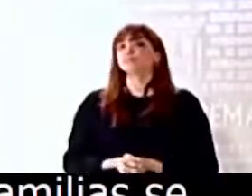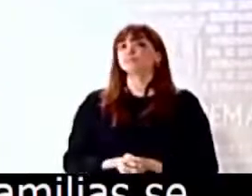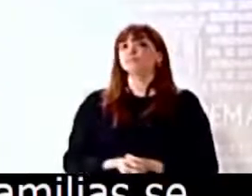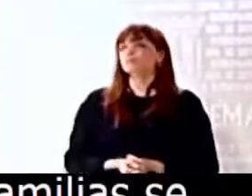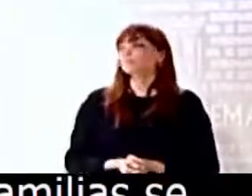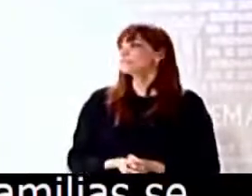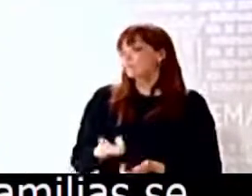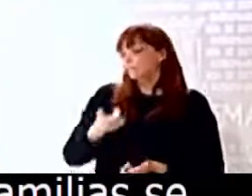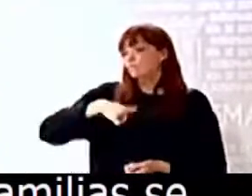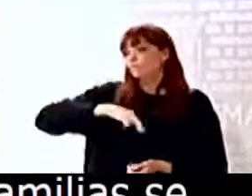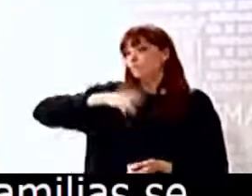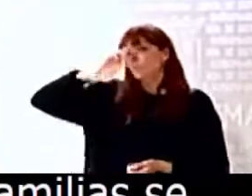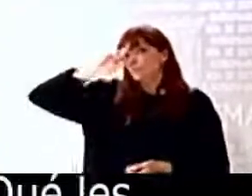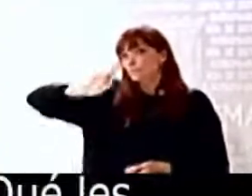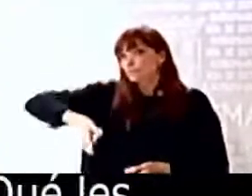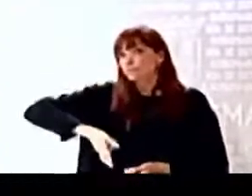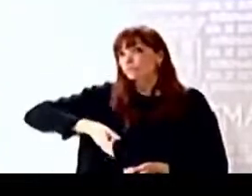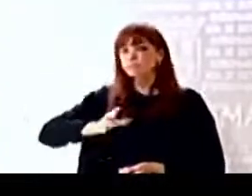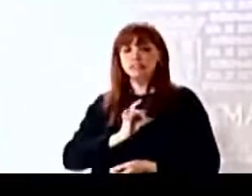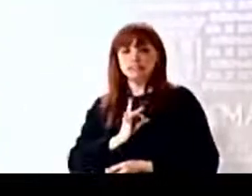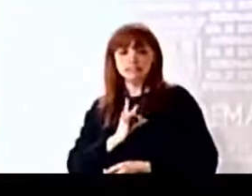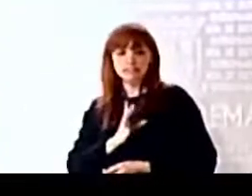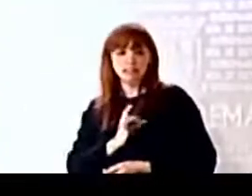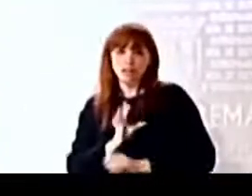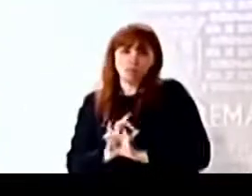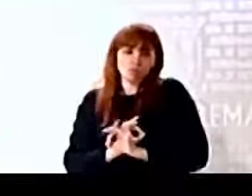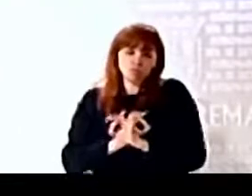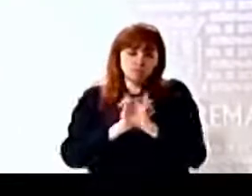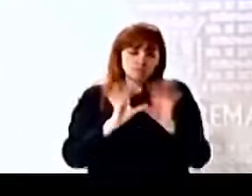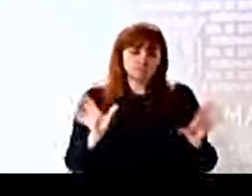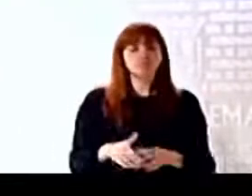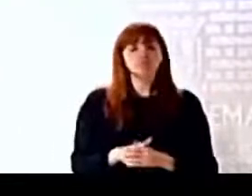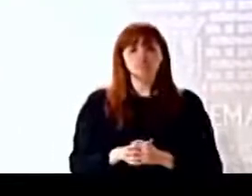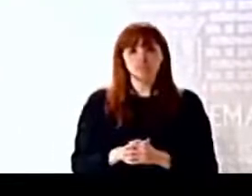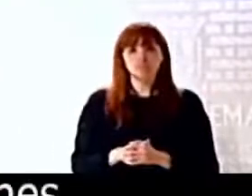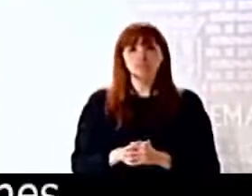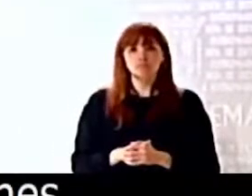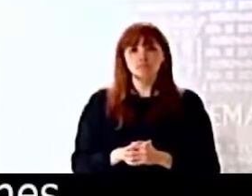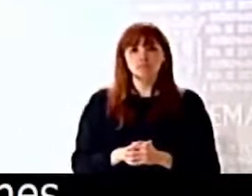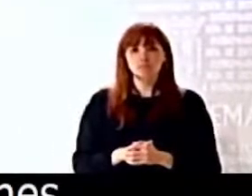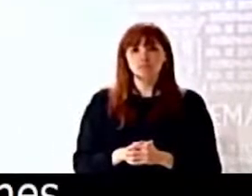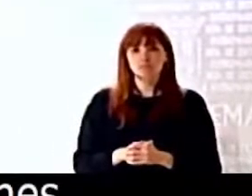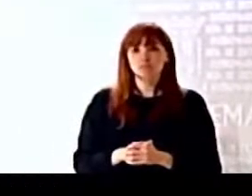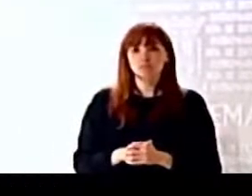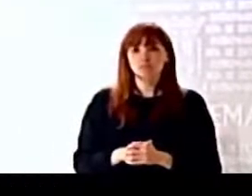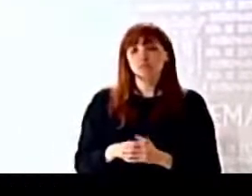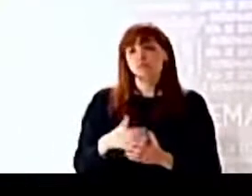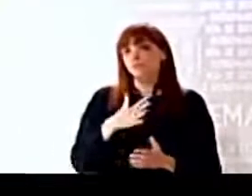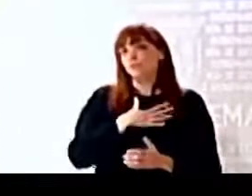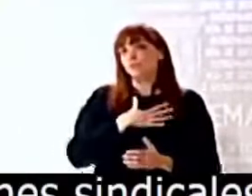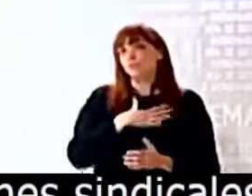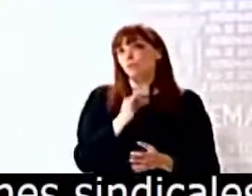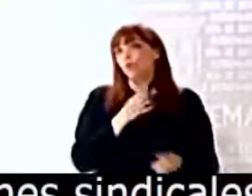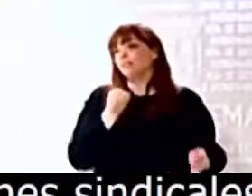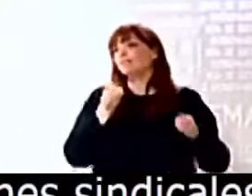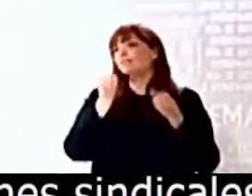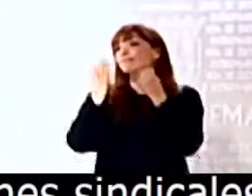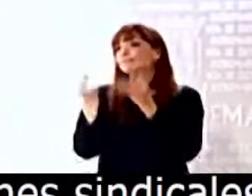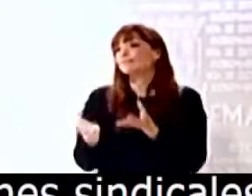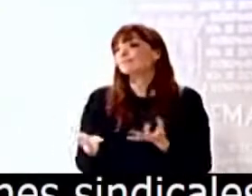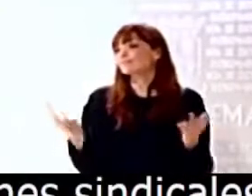Nosotros respetamos a las organizaciones sindicales como no puede ser de otra manera. Yo lo que le podemos transmitir es